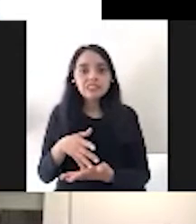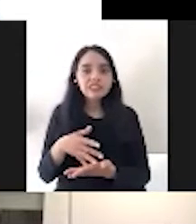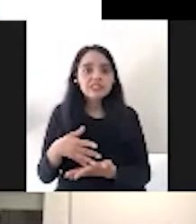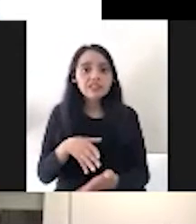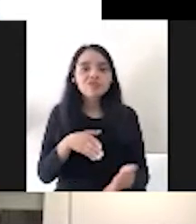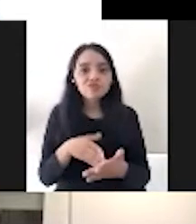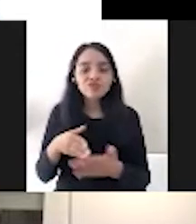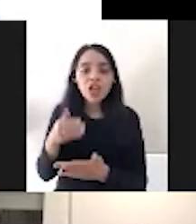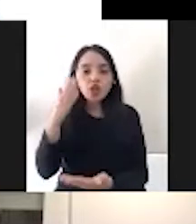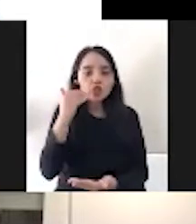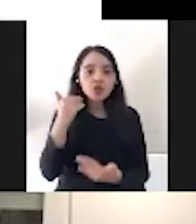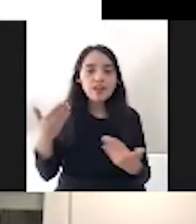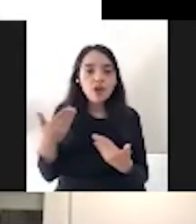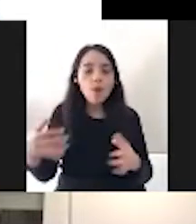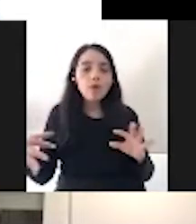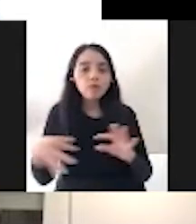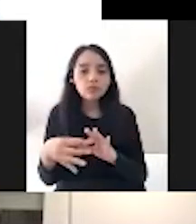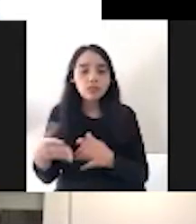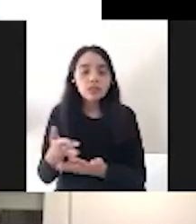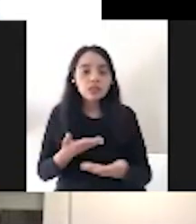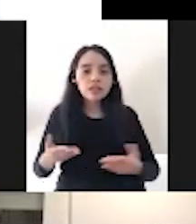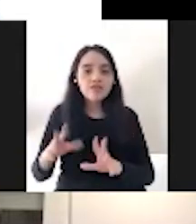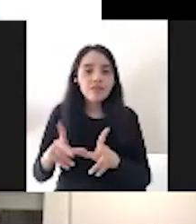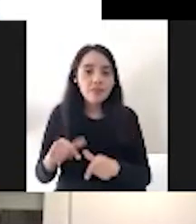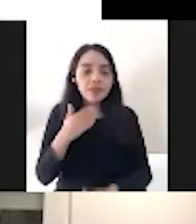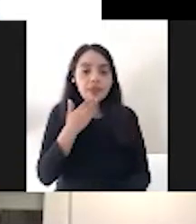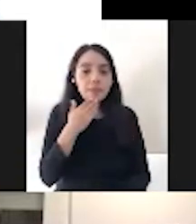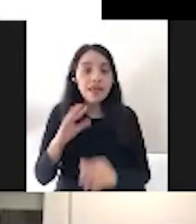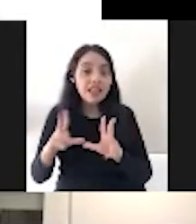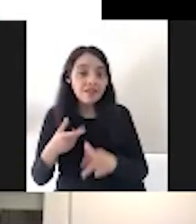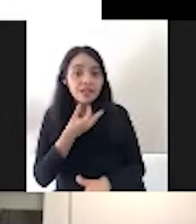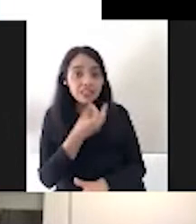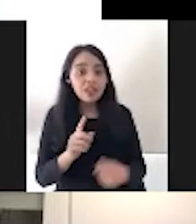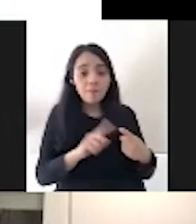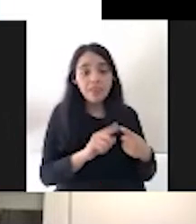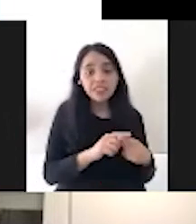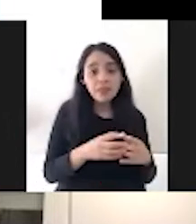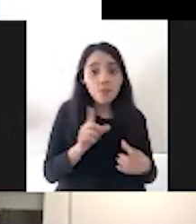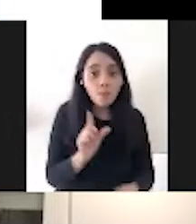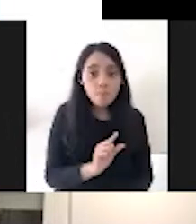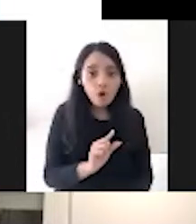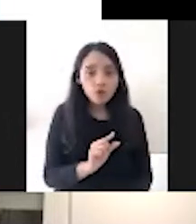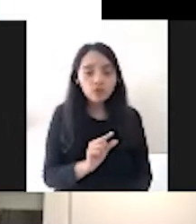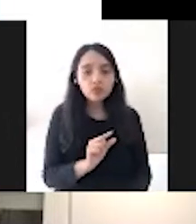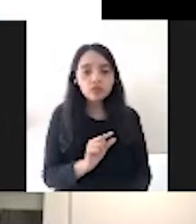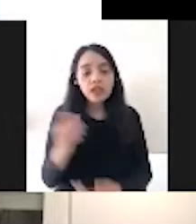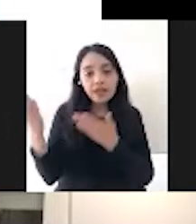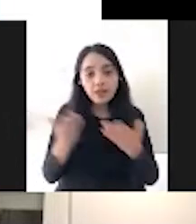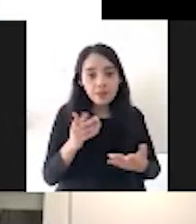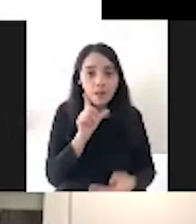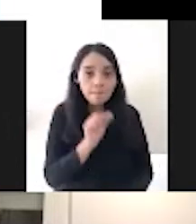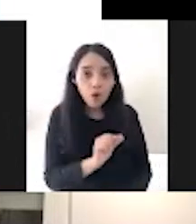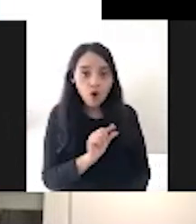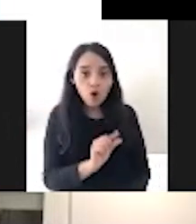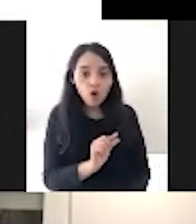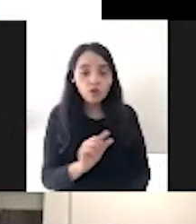relación de las familias, y también las familias acusan de que se les involucra poco, que generalmente el involucramiento de las